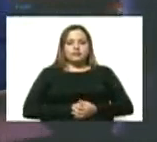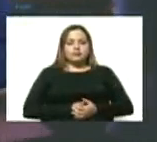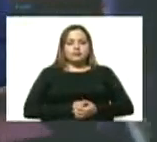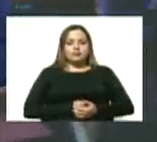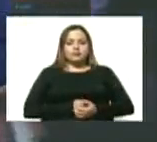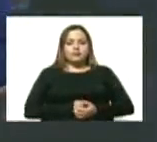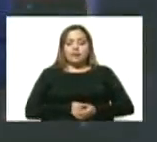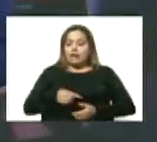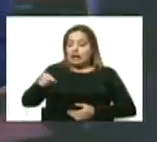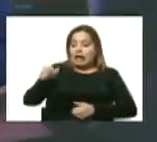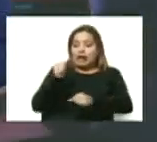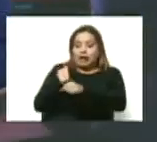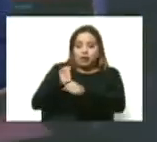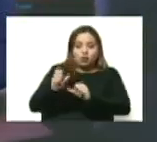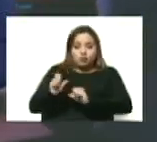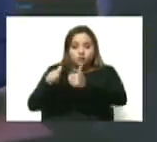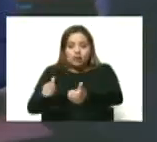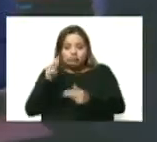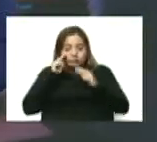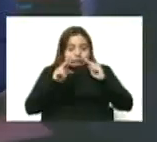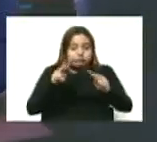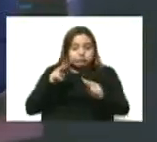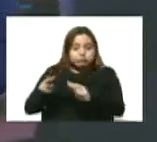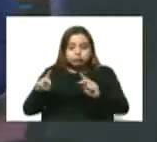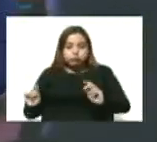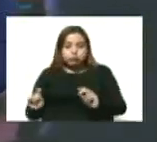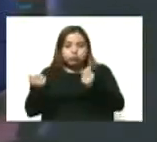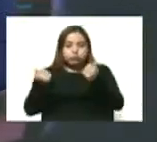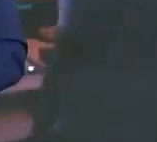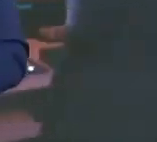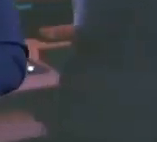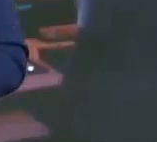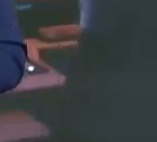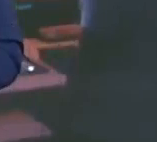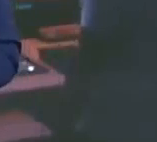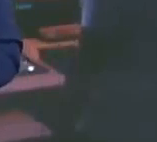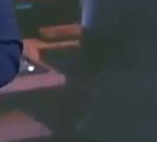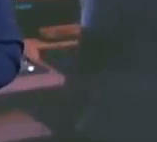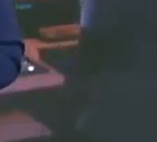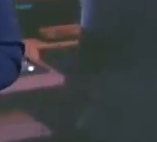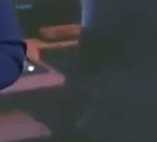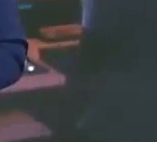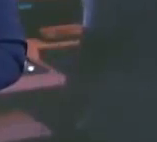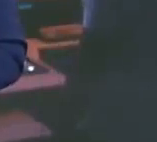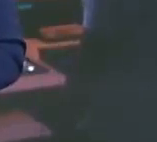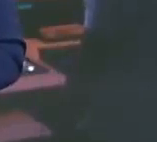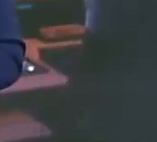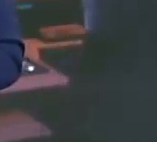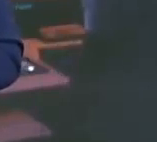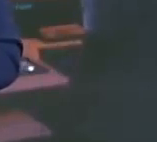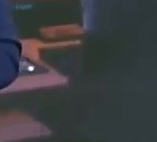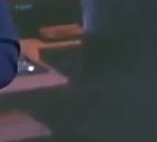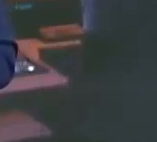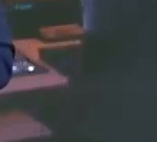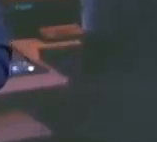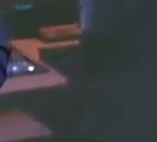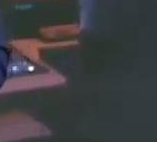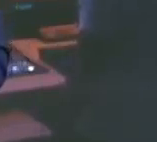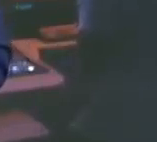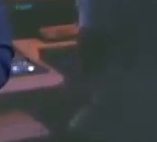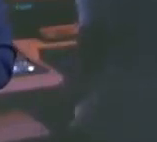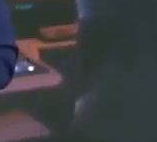Apenas esto comienza y ya se han visto resultados con el acompañamiento del gobierno bolivariano y con la presencia del presidente Nicolás Maduro, así que vamos a